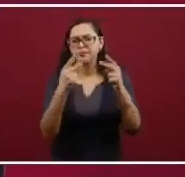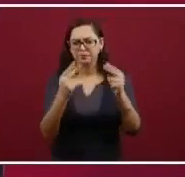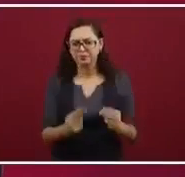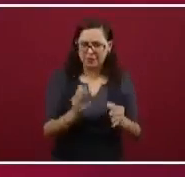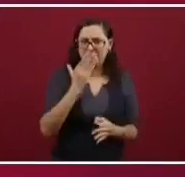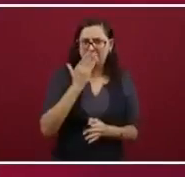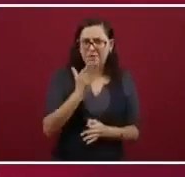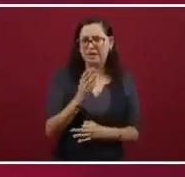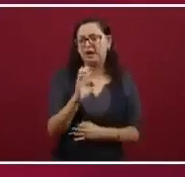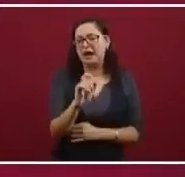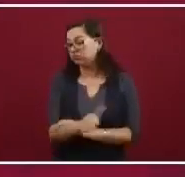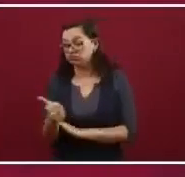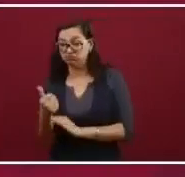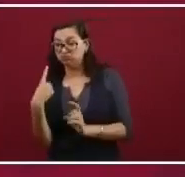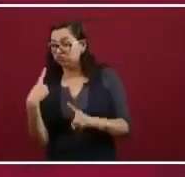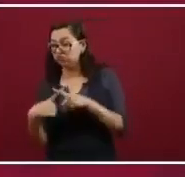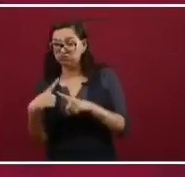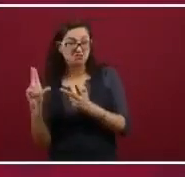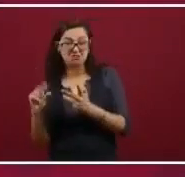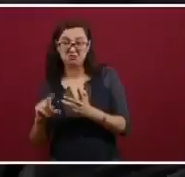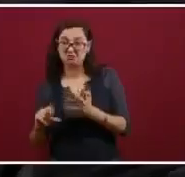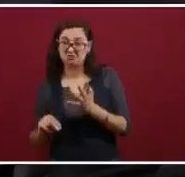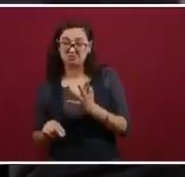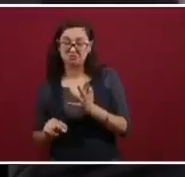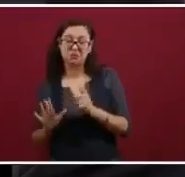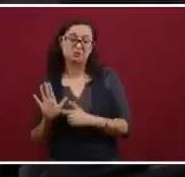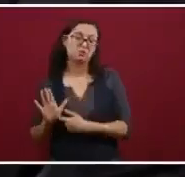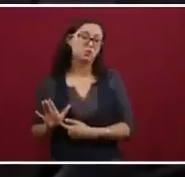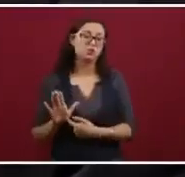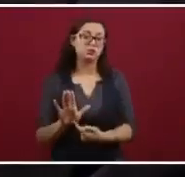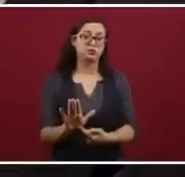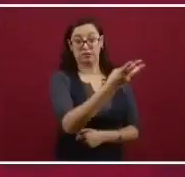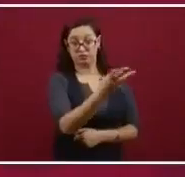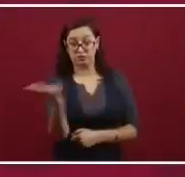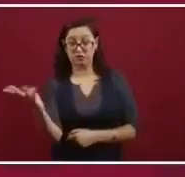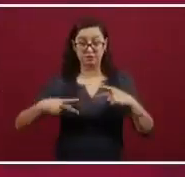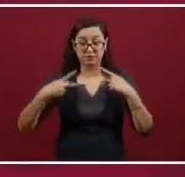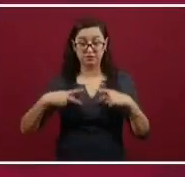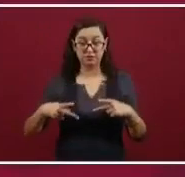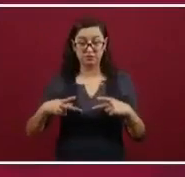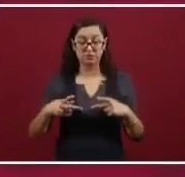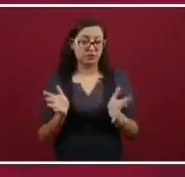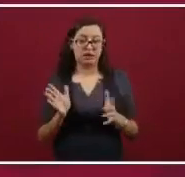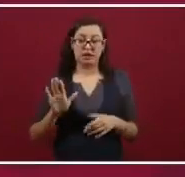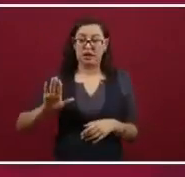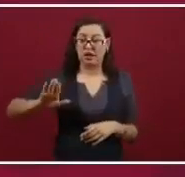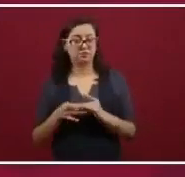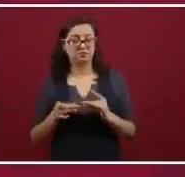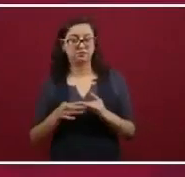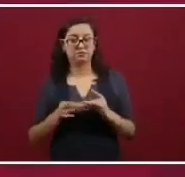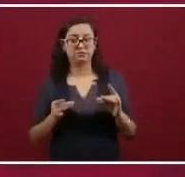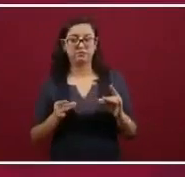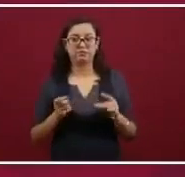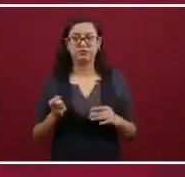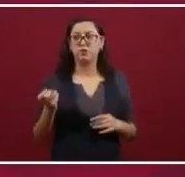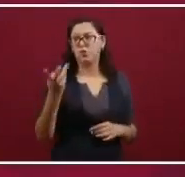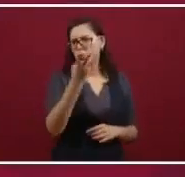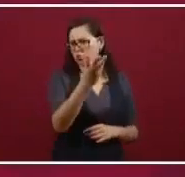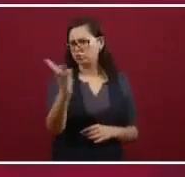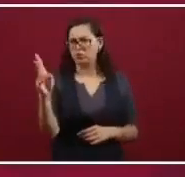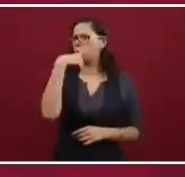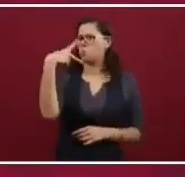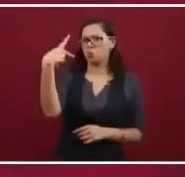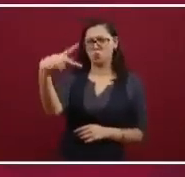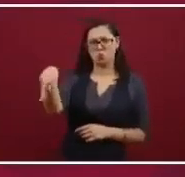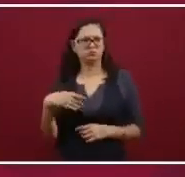comerciantes con ética y quiénes no. Porque los consumidores, como aquí se manifestó, pueden optar,